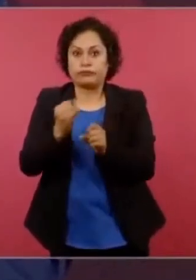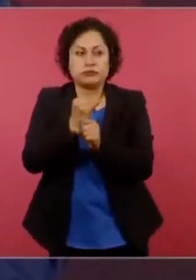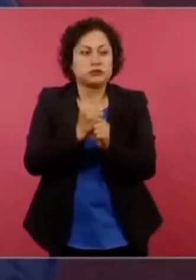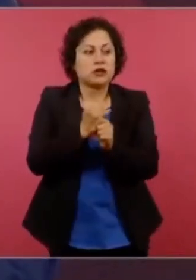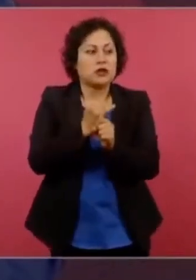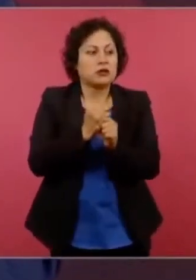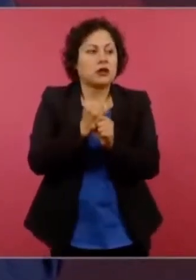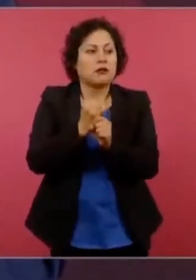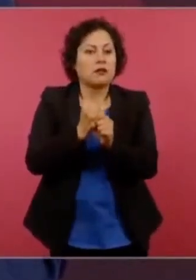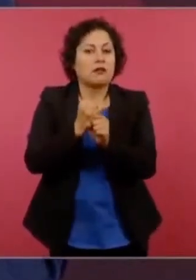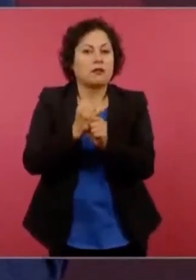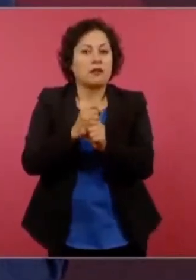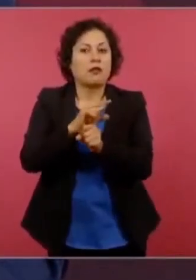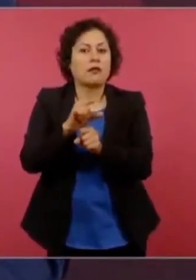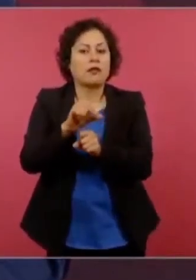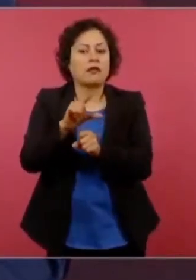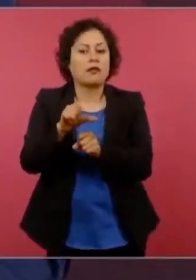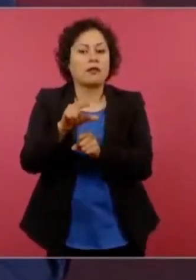todo,